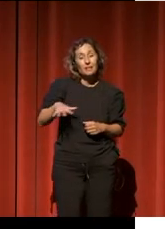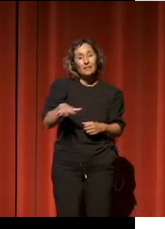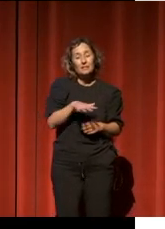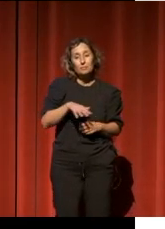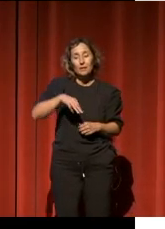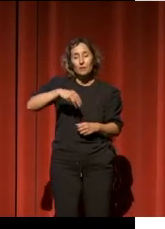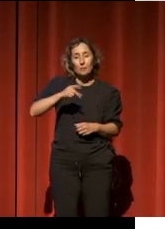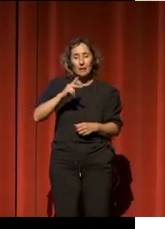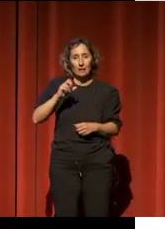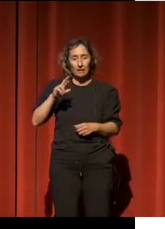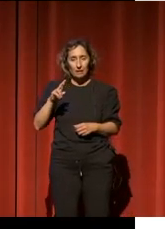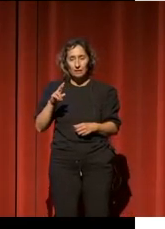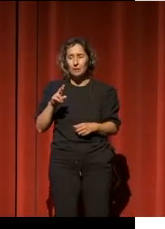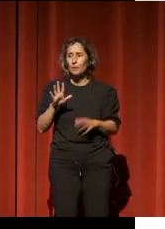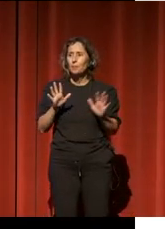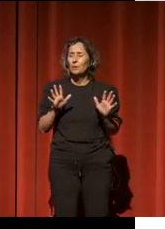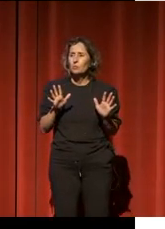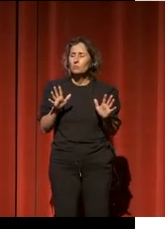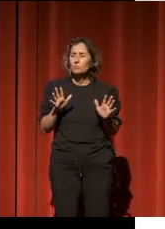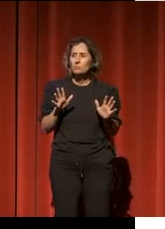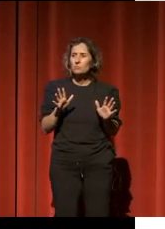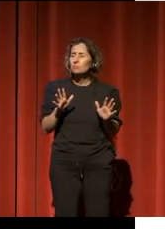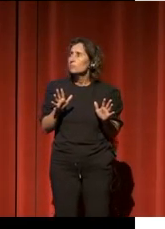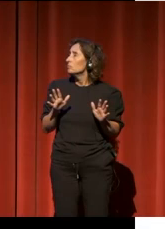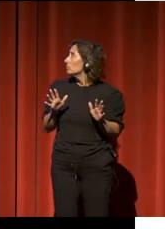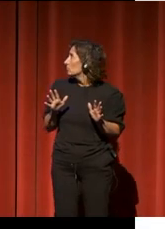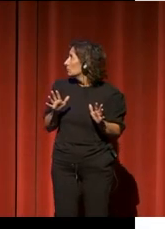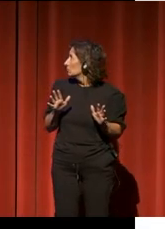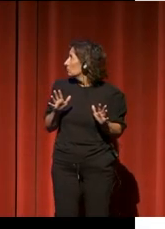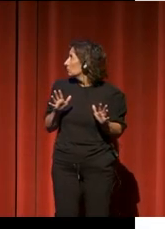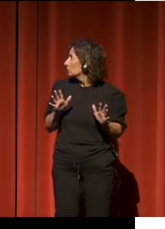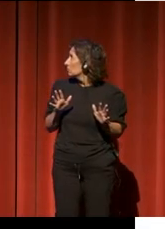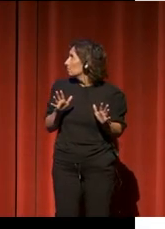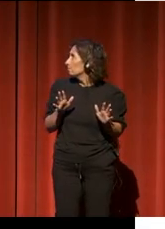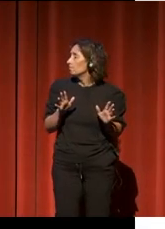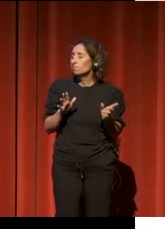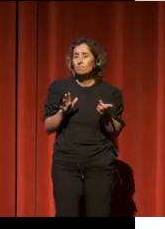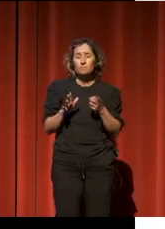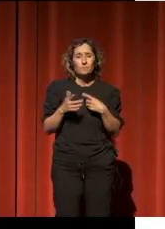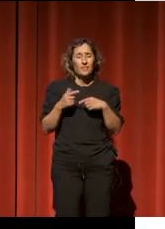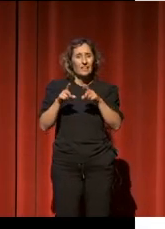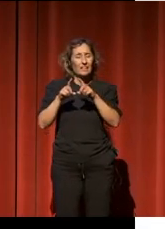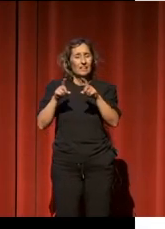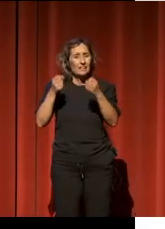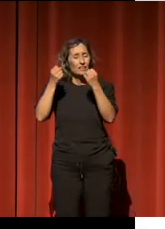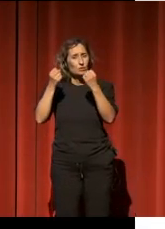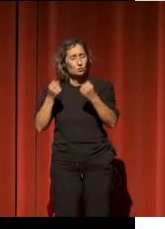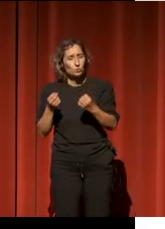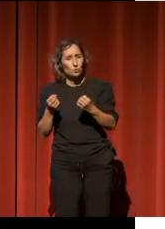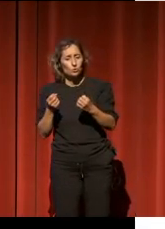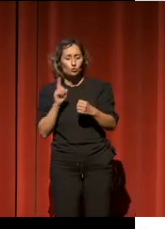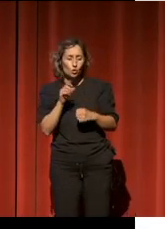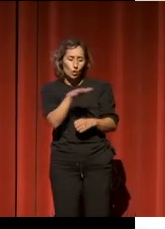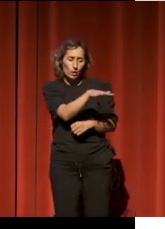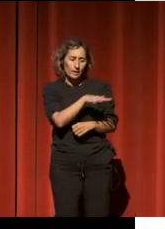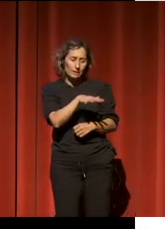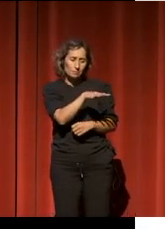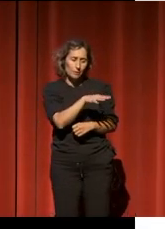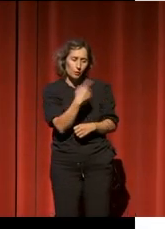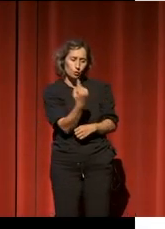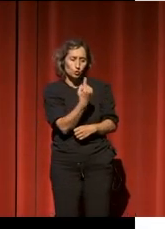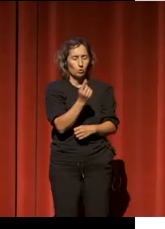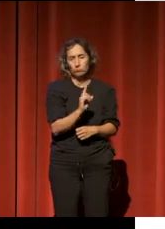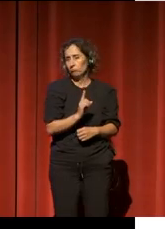Pero no quiero que se entienda para nada que esta institucionalidad está referida solo a esos espacios eh Porque